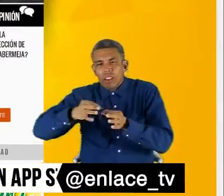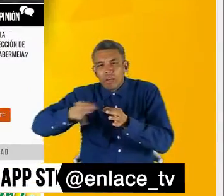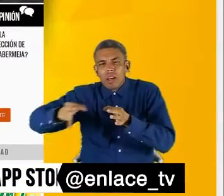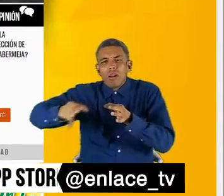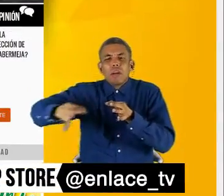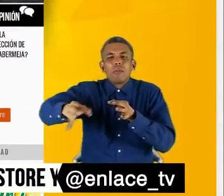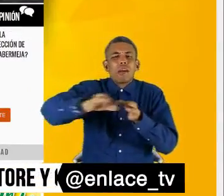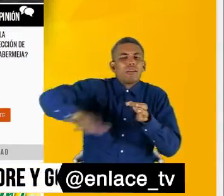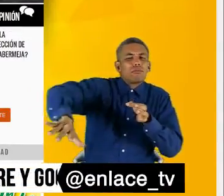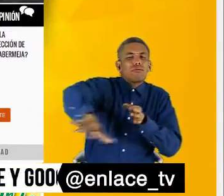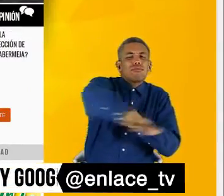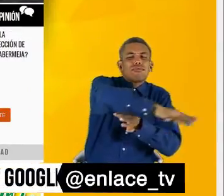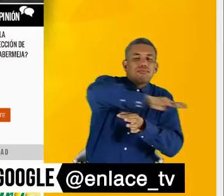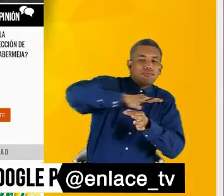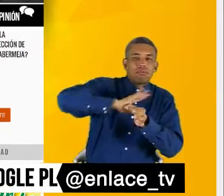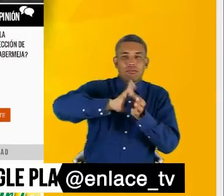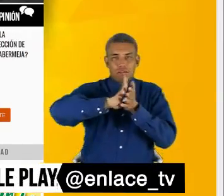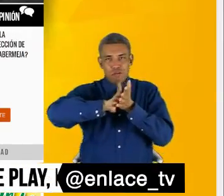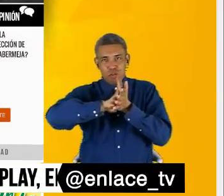página